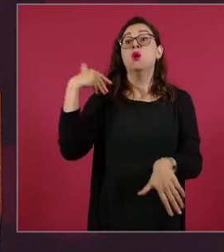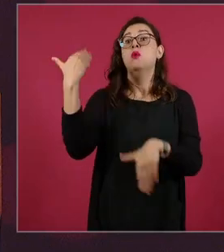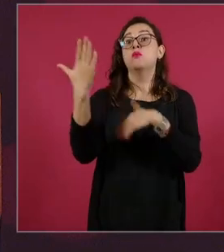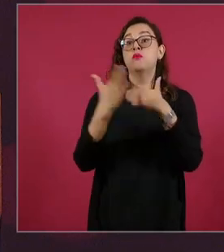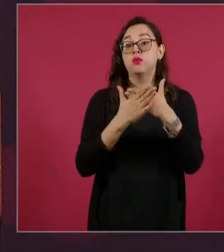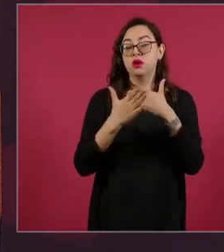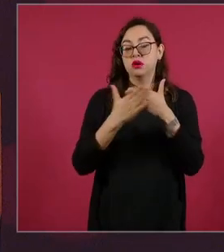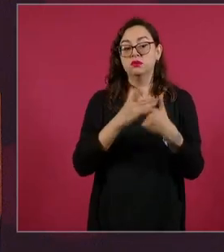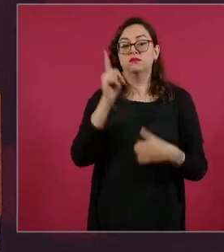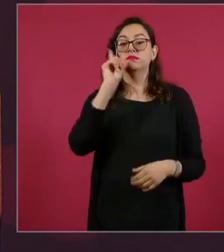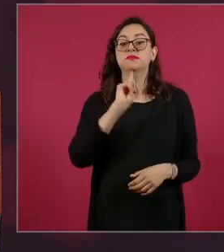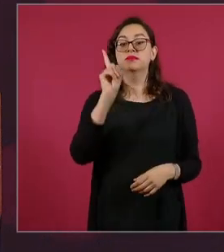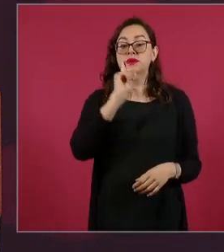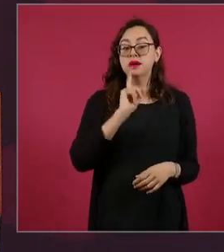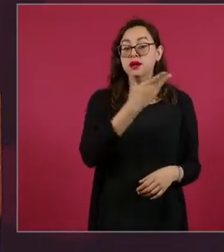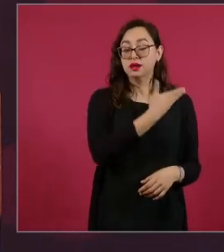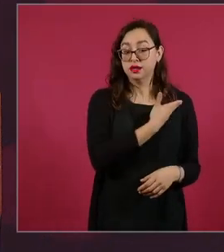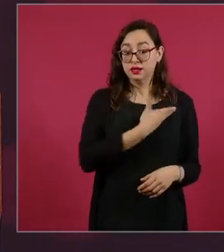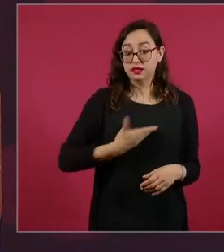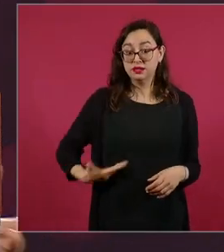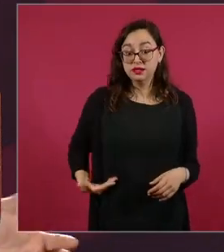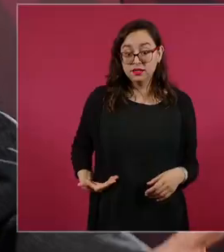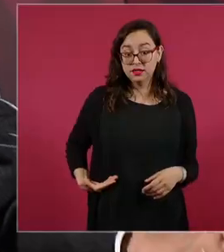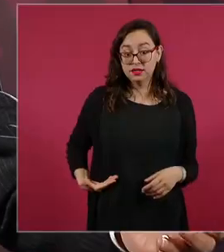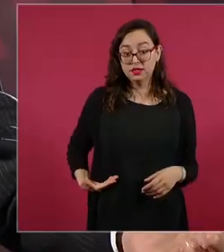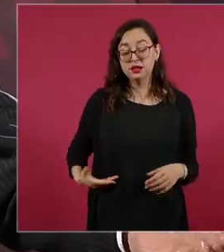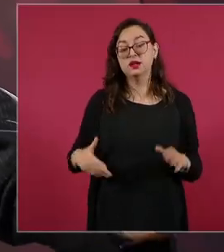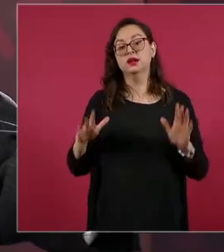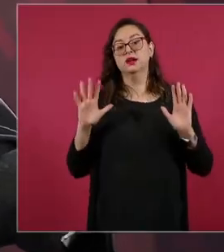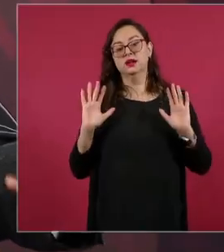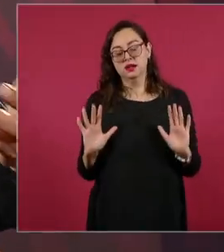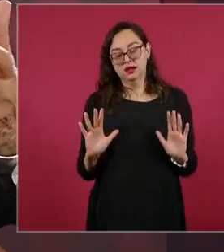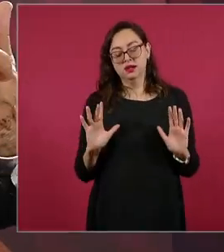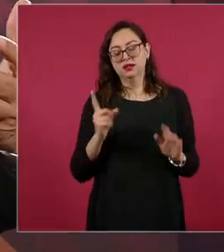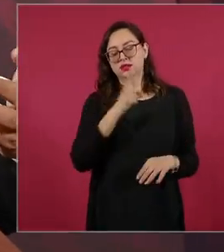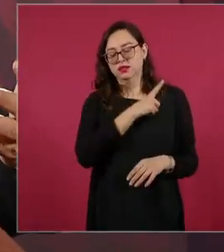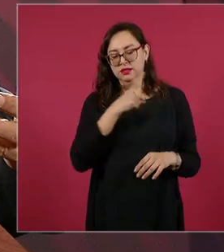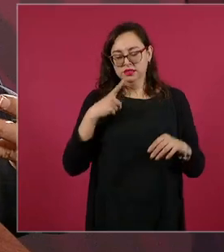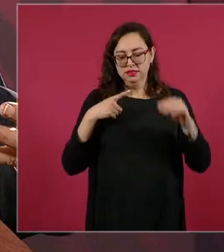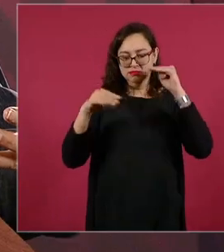presidenta electa ya si se tiene esa estructura